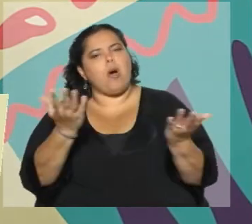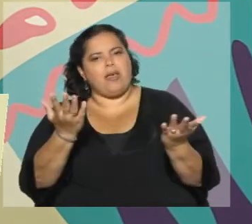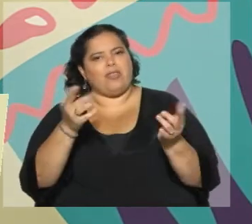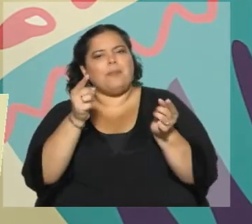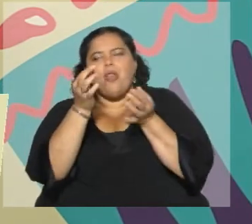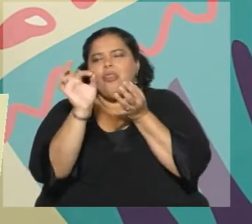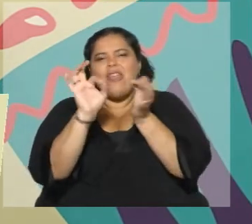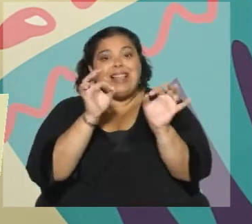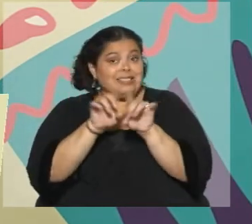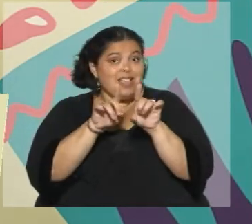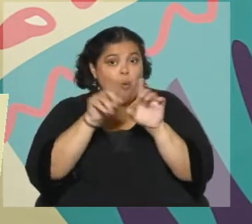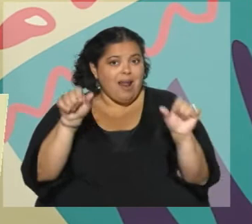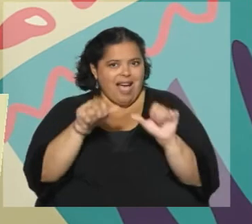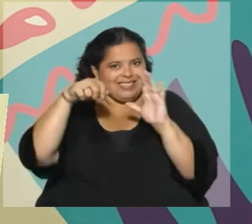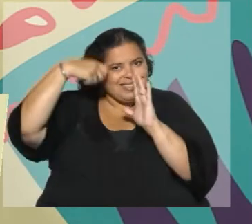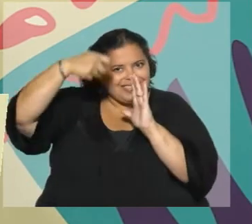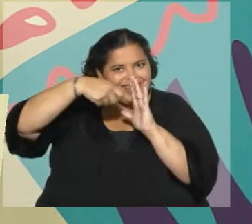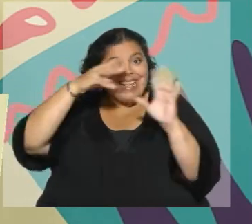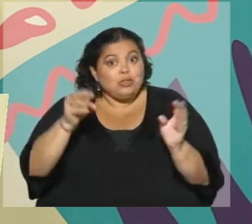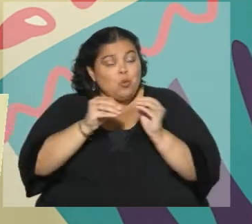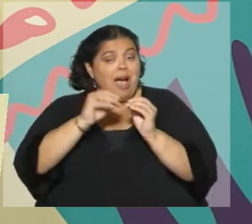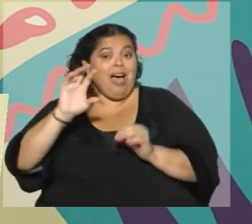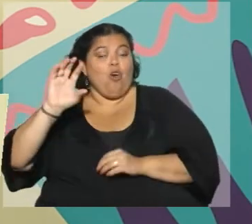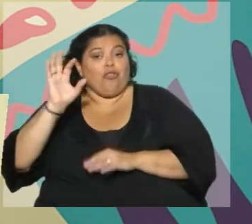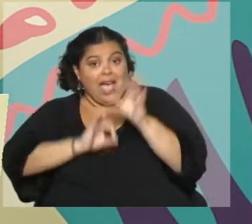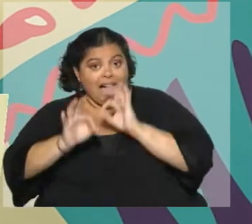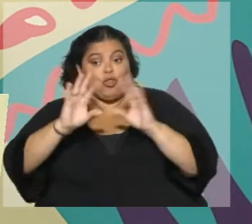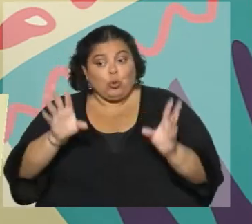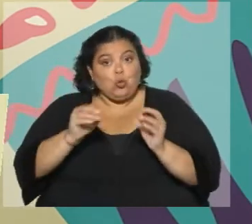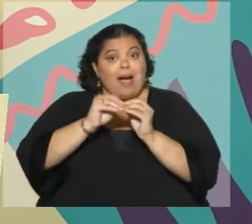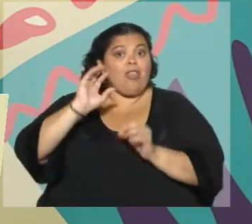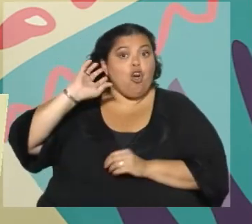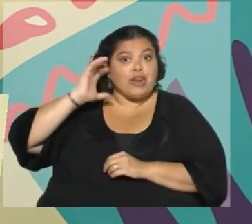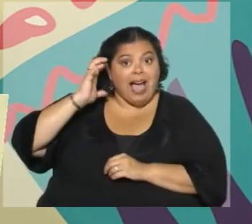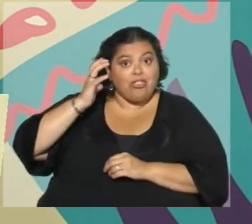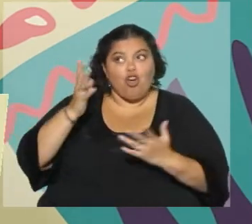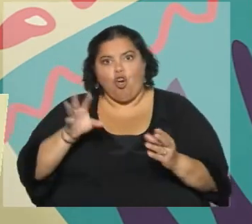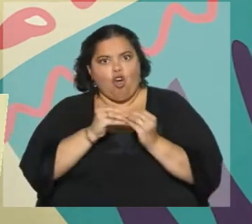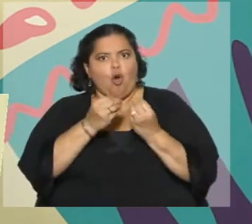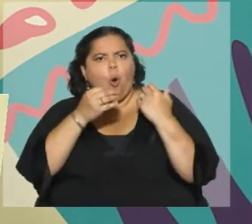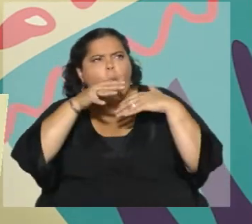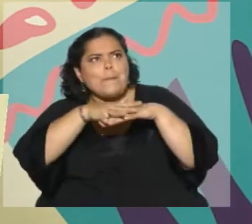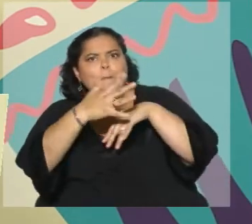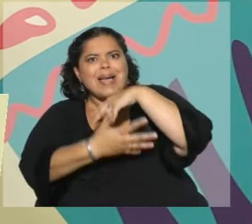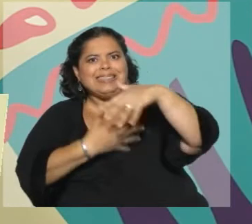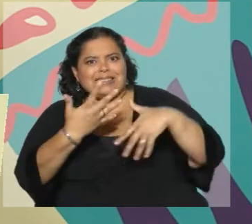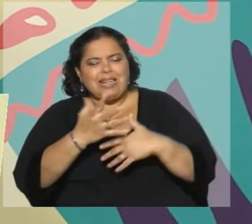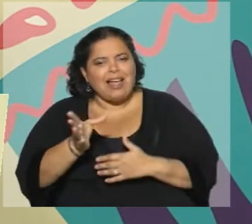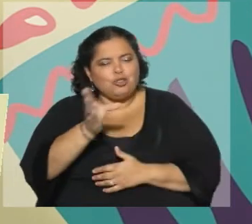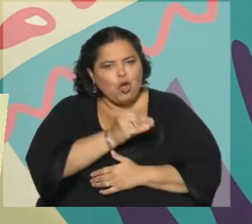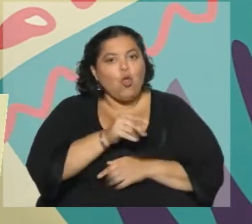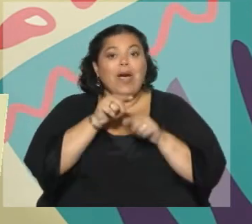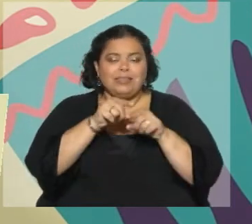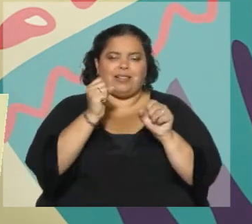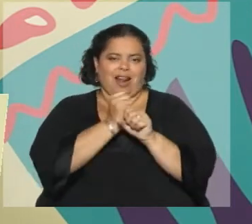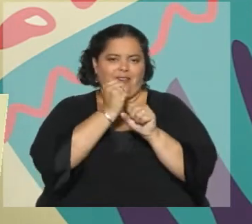sumado a los otros lenguajes no al radio teatro el teatro y cómo le podemos meter algo de ese universo hay excelentes que claro que ese fue trabajo que hicimos con eso con belén